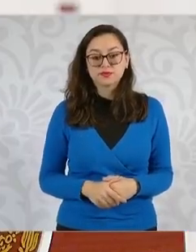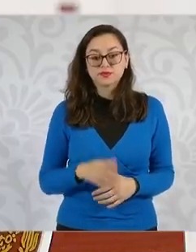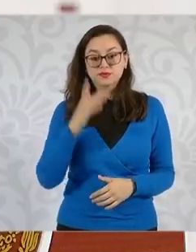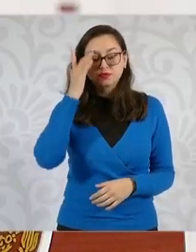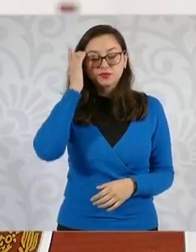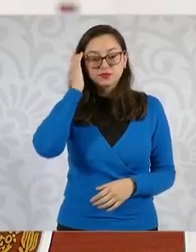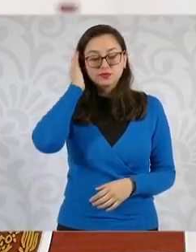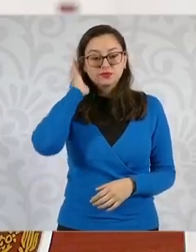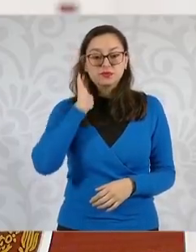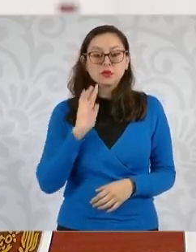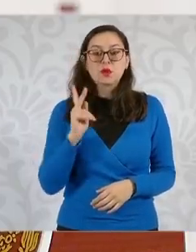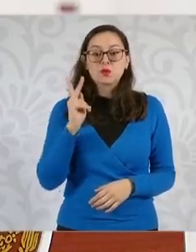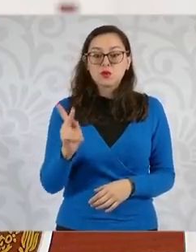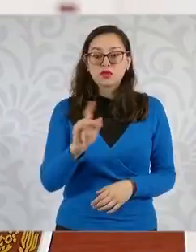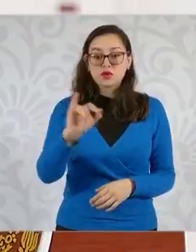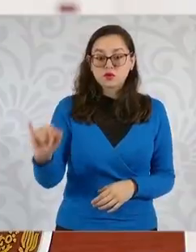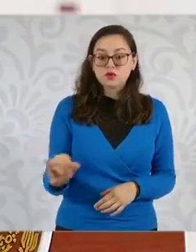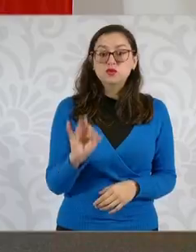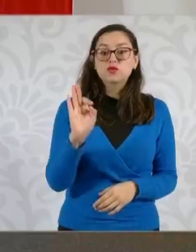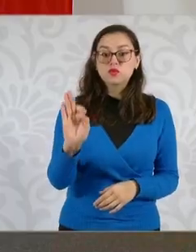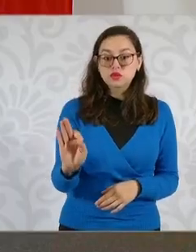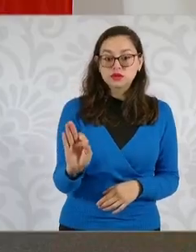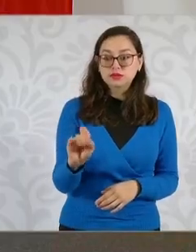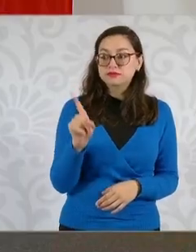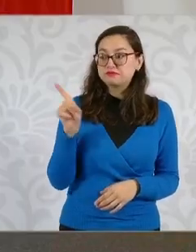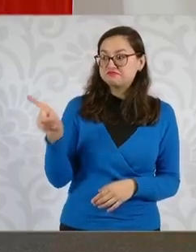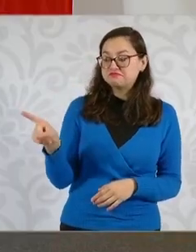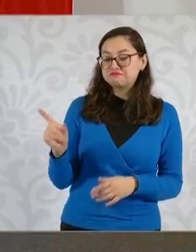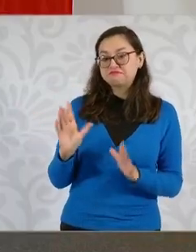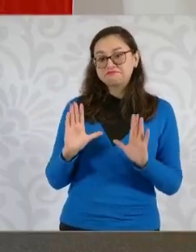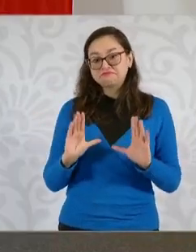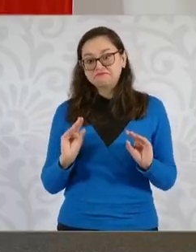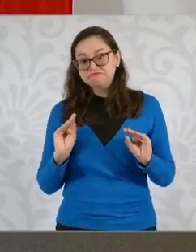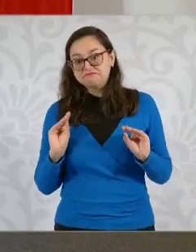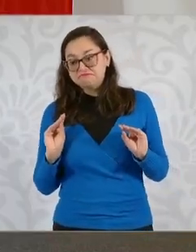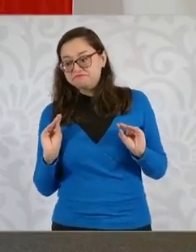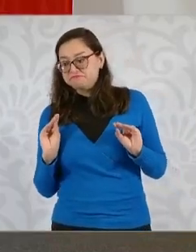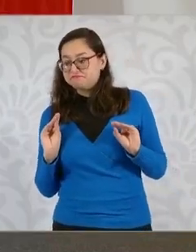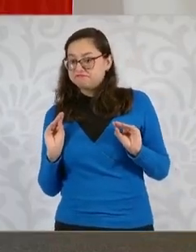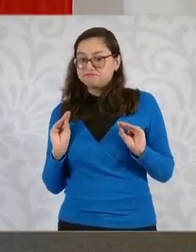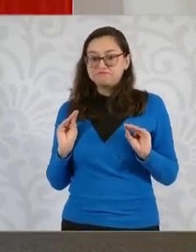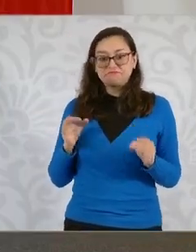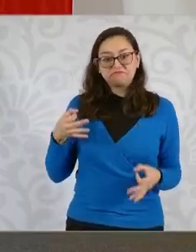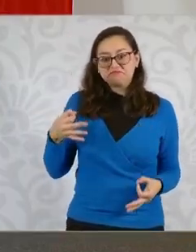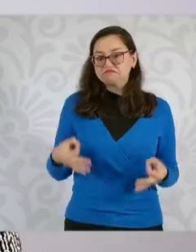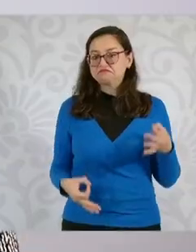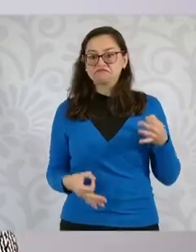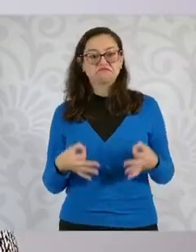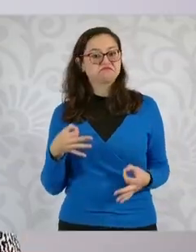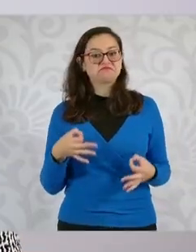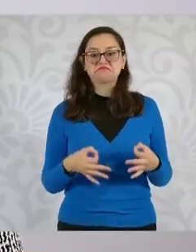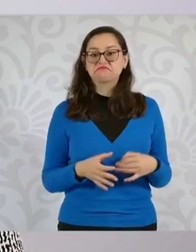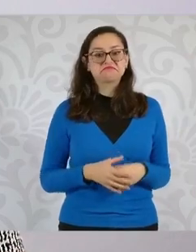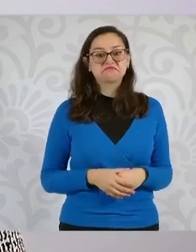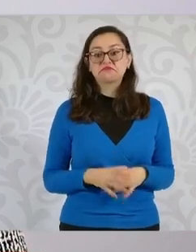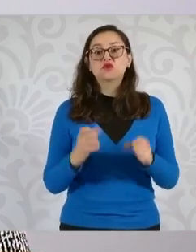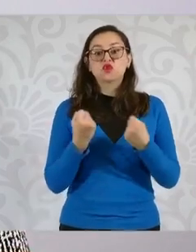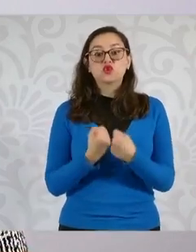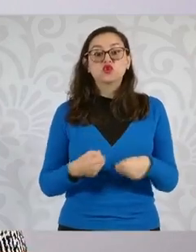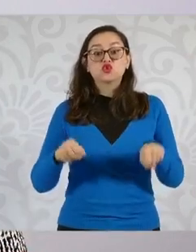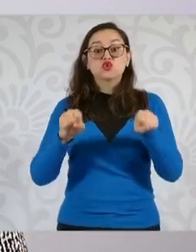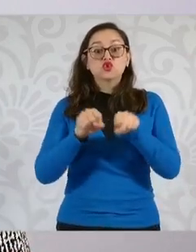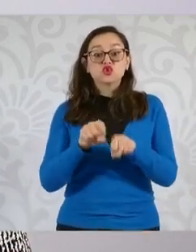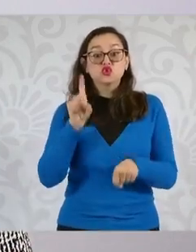Poder Judicial de la Federación no quiso juzgarlo y en cambio liberó a su socia